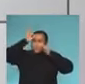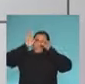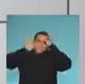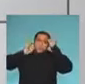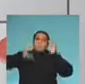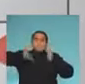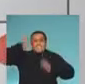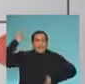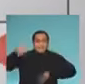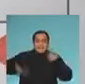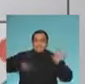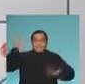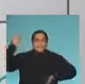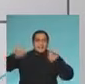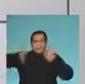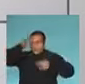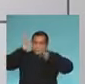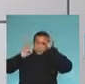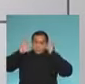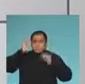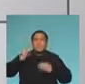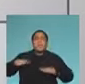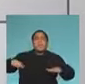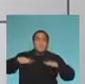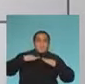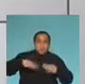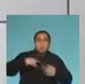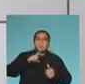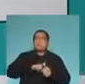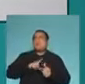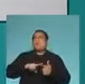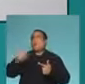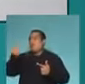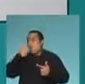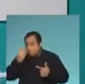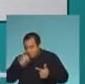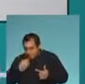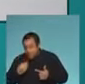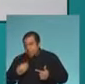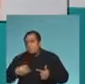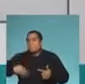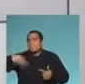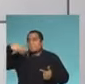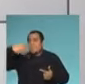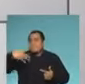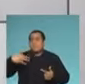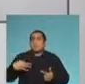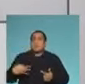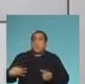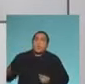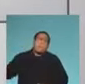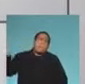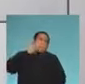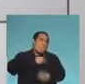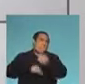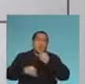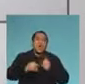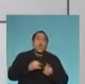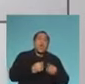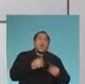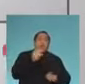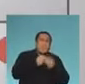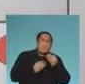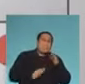Hay que, sí, repásalo, a ver. Entonces. Actividad corporal, alimentación lo menos posible, la comida principal al